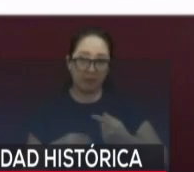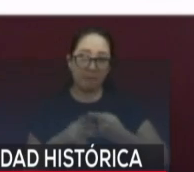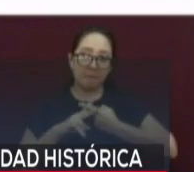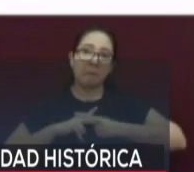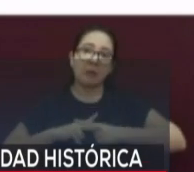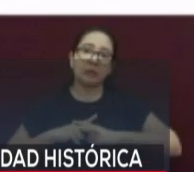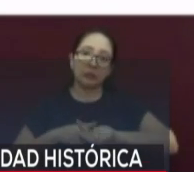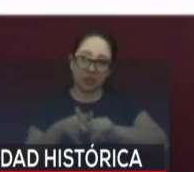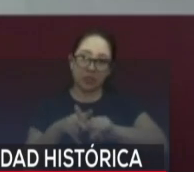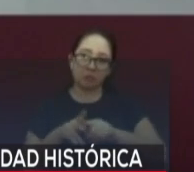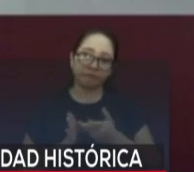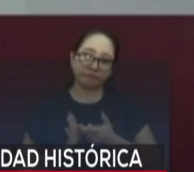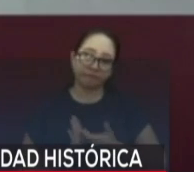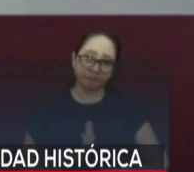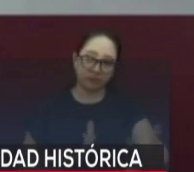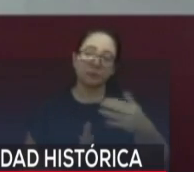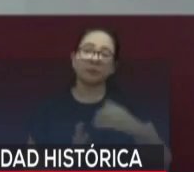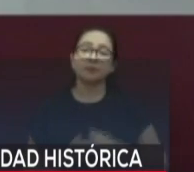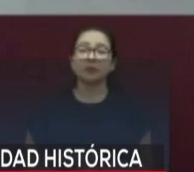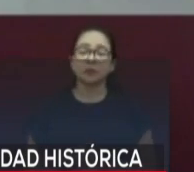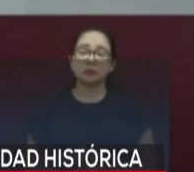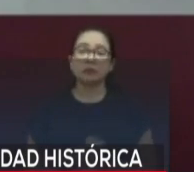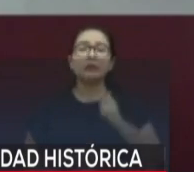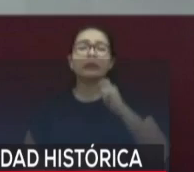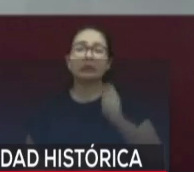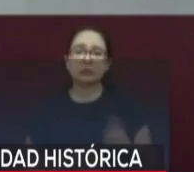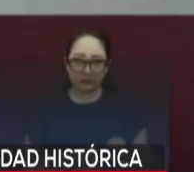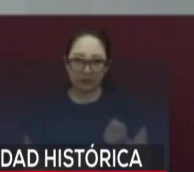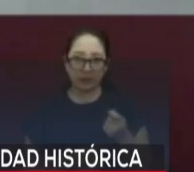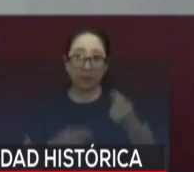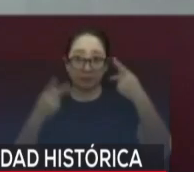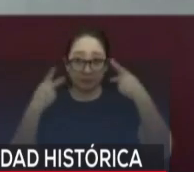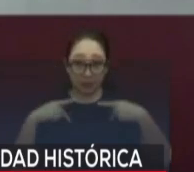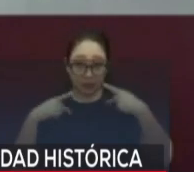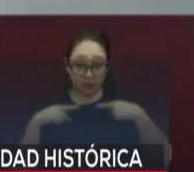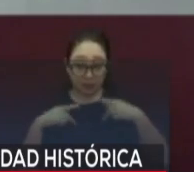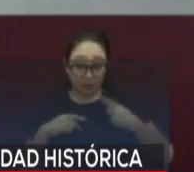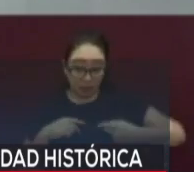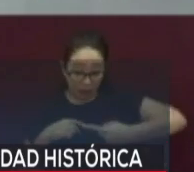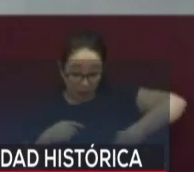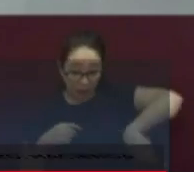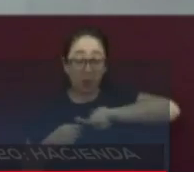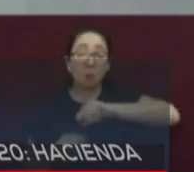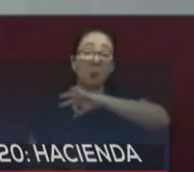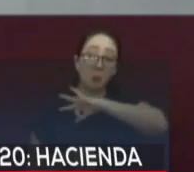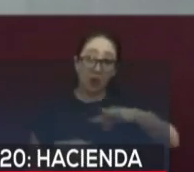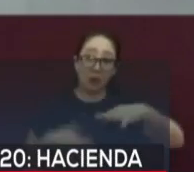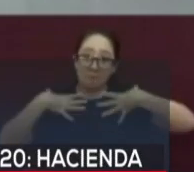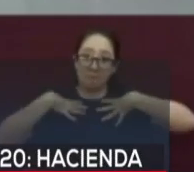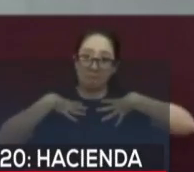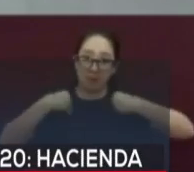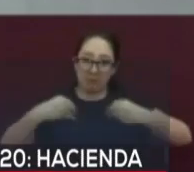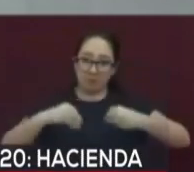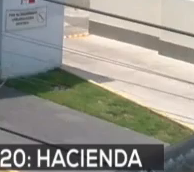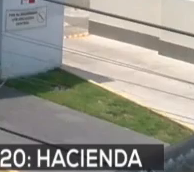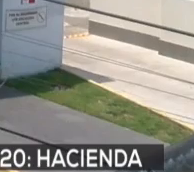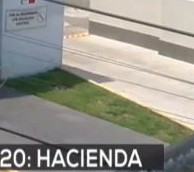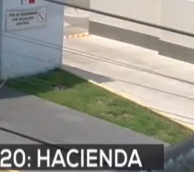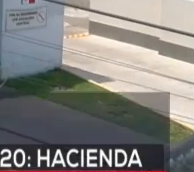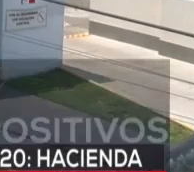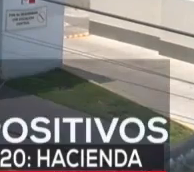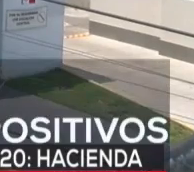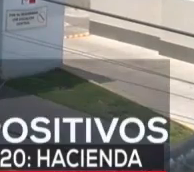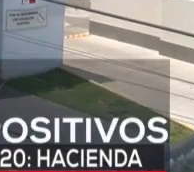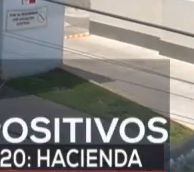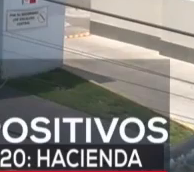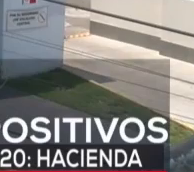últimos 14 días. Representan los casos que tienen mayor probabilidad de propagar el padecimiento.